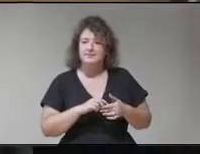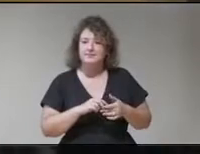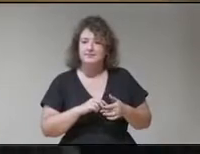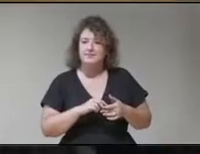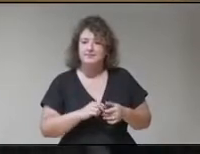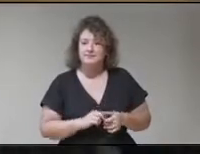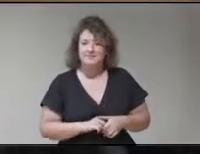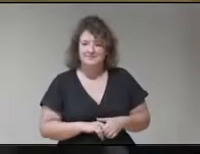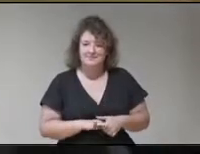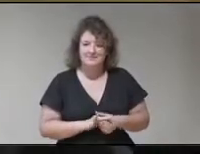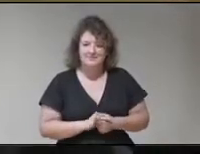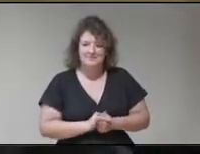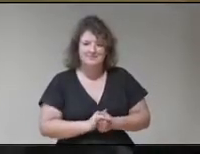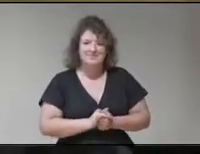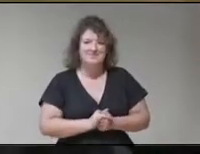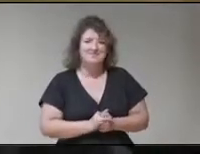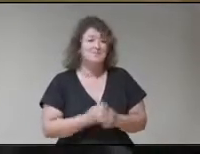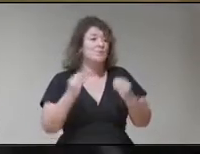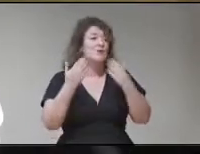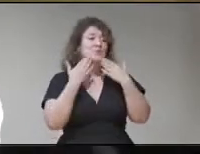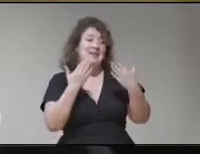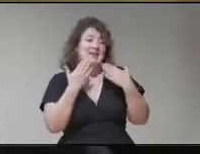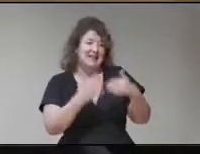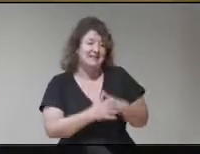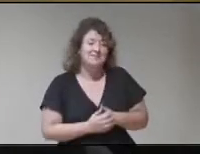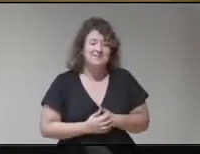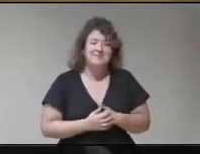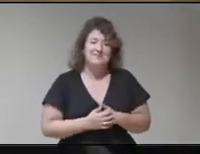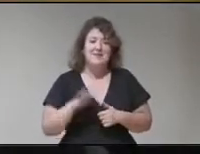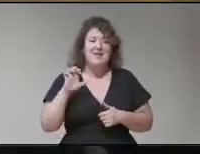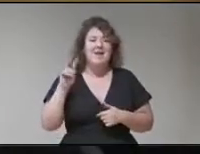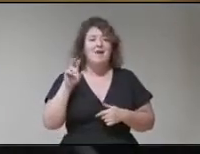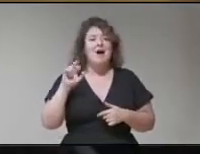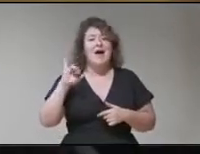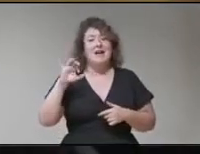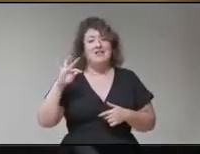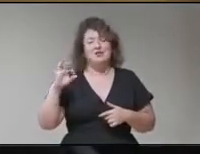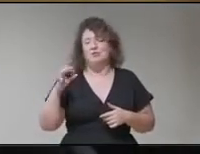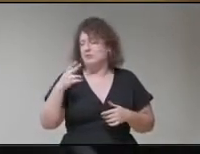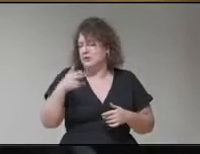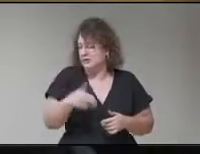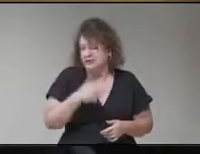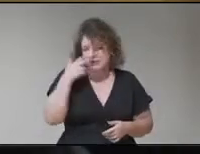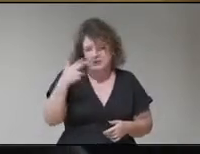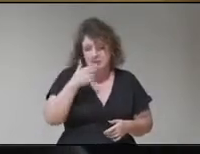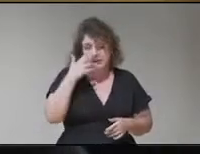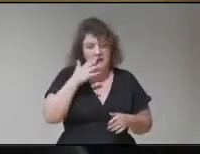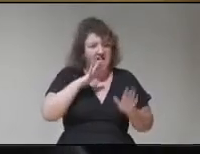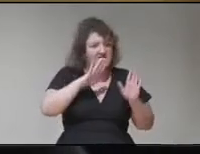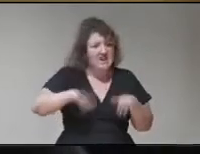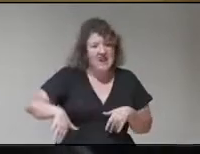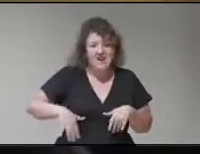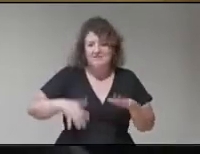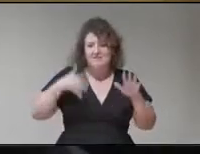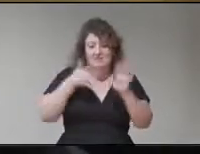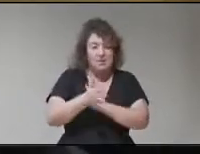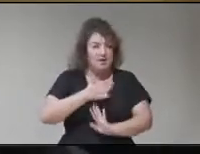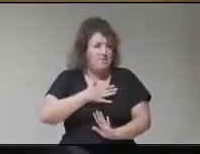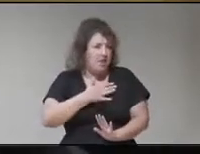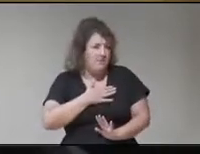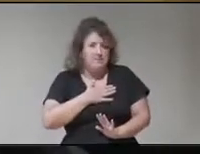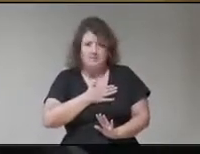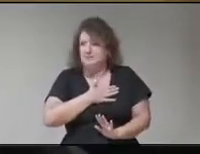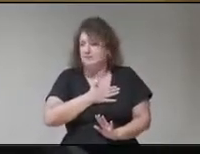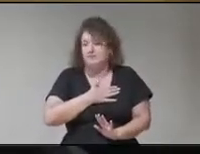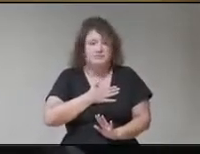Sí, claro. Bueno, muchísimas gracias, Evaristo, muy interesante. Todo esto, además, la parte final, para mí por lo menos